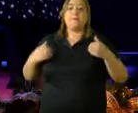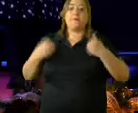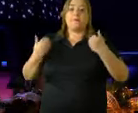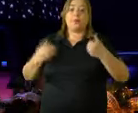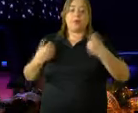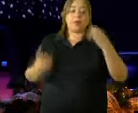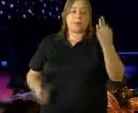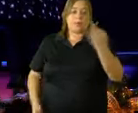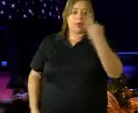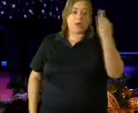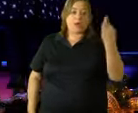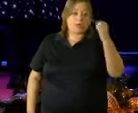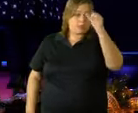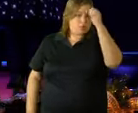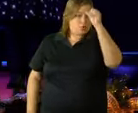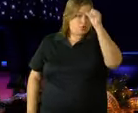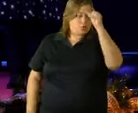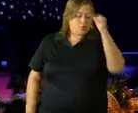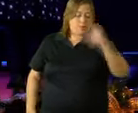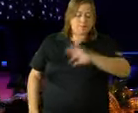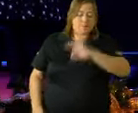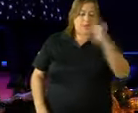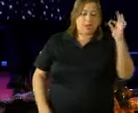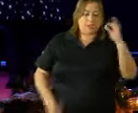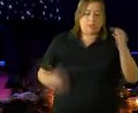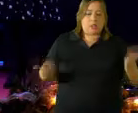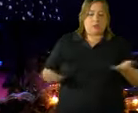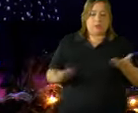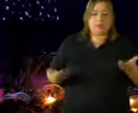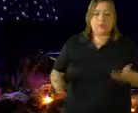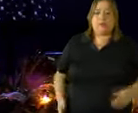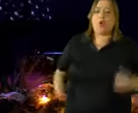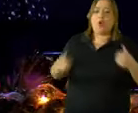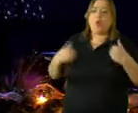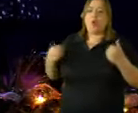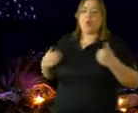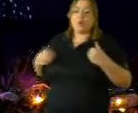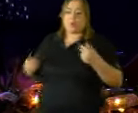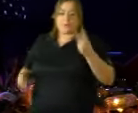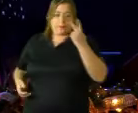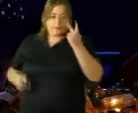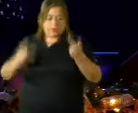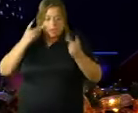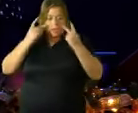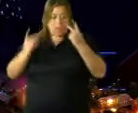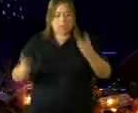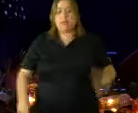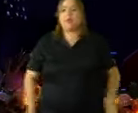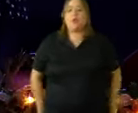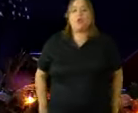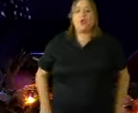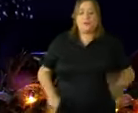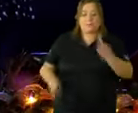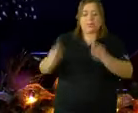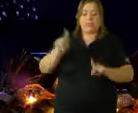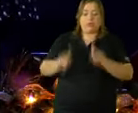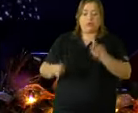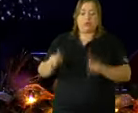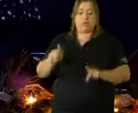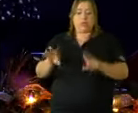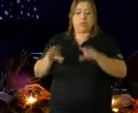el domingo, fiesta grande. Jóvenes, vieron todos los que se convirtieron a trabajar,